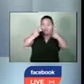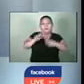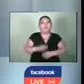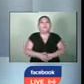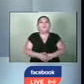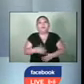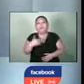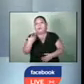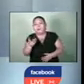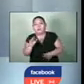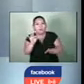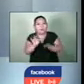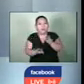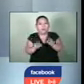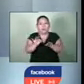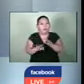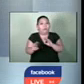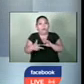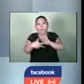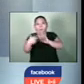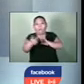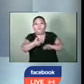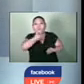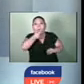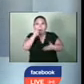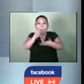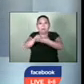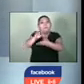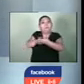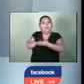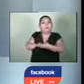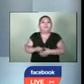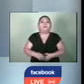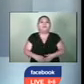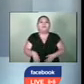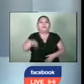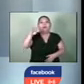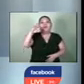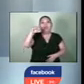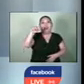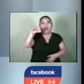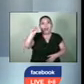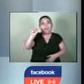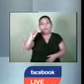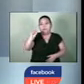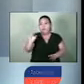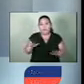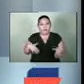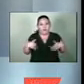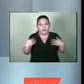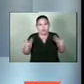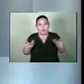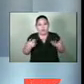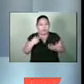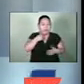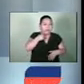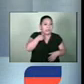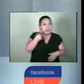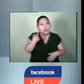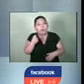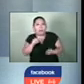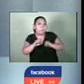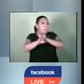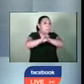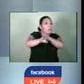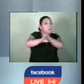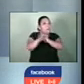lo esperado, que simplemente roben sus datos personales y bancarios. Becas inexistentes, aprovechando las limitantes económicas de